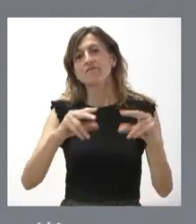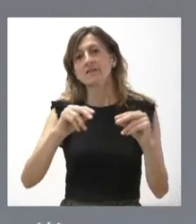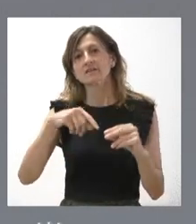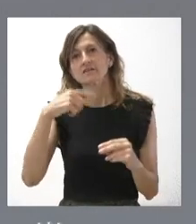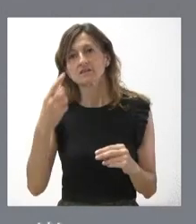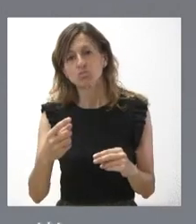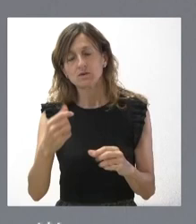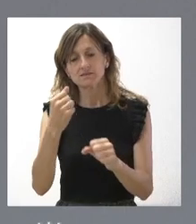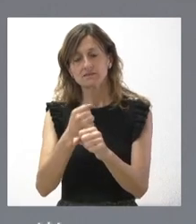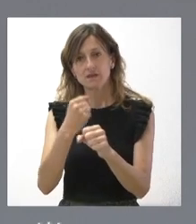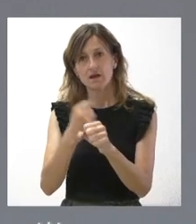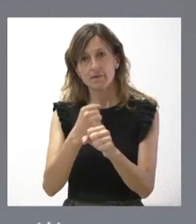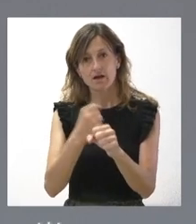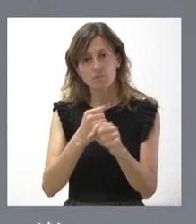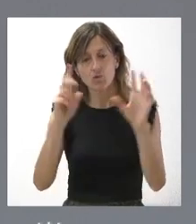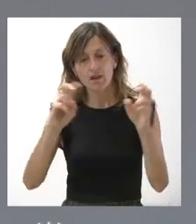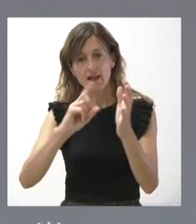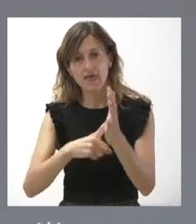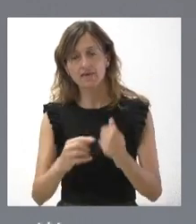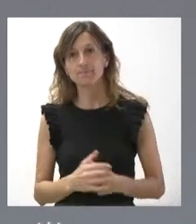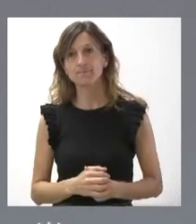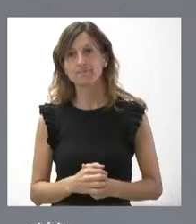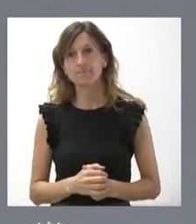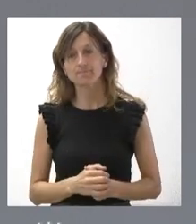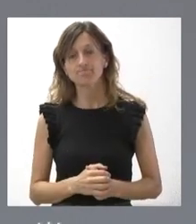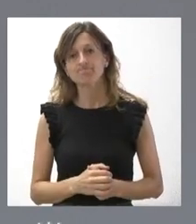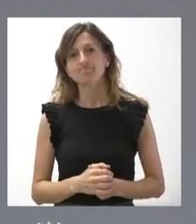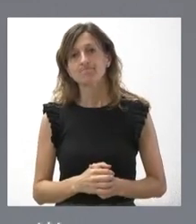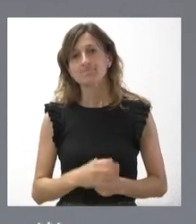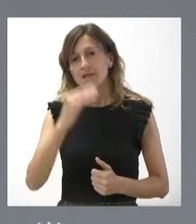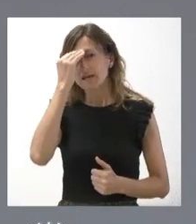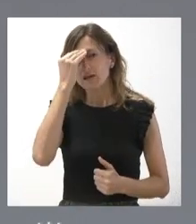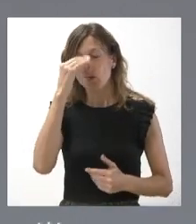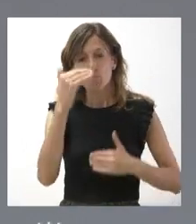ya trabajando en ello, la ley. Yo creo que es un proceso